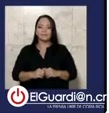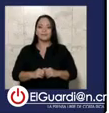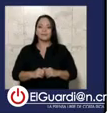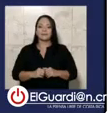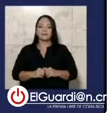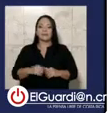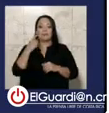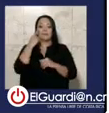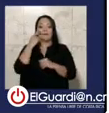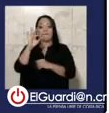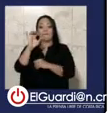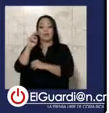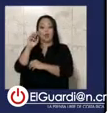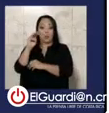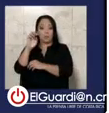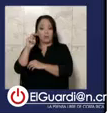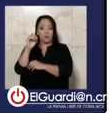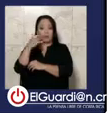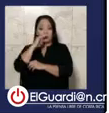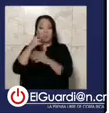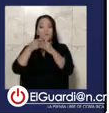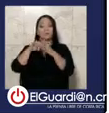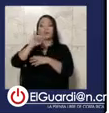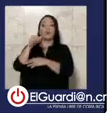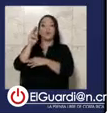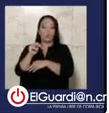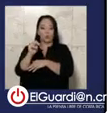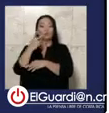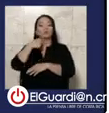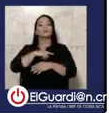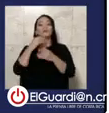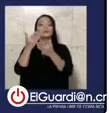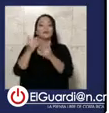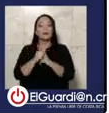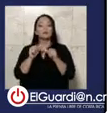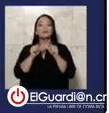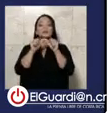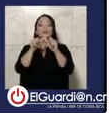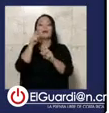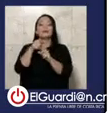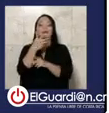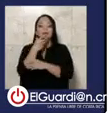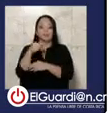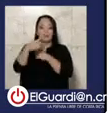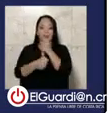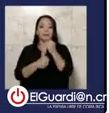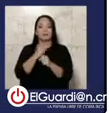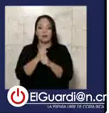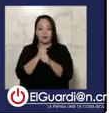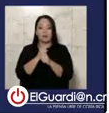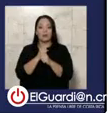El fenómeno del Niño comenzó en el mes de junio y esperamos que se prolongue hasta diciembre de este año